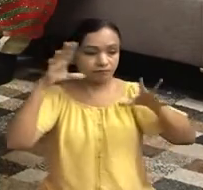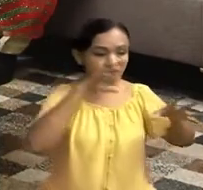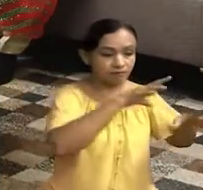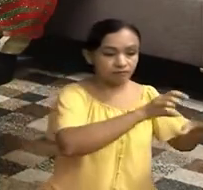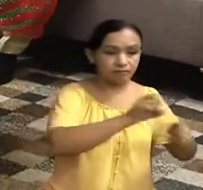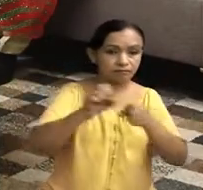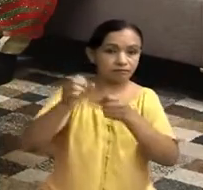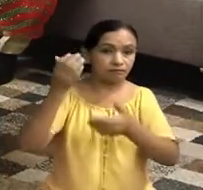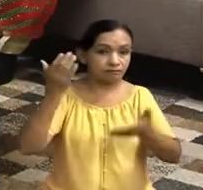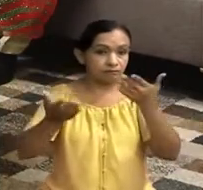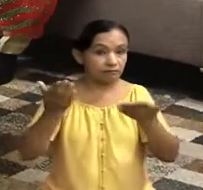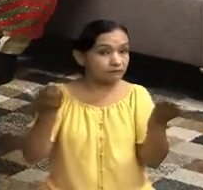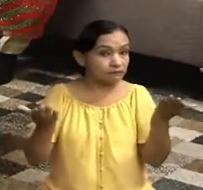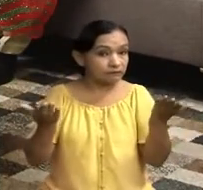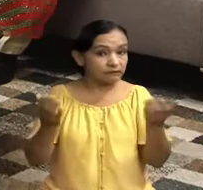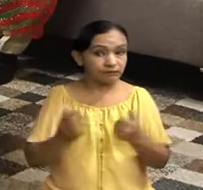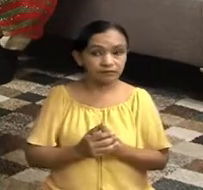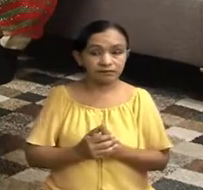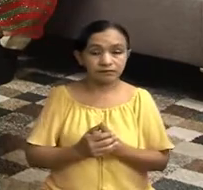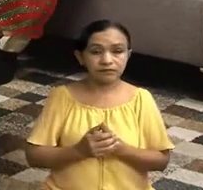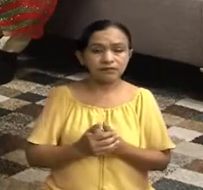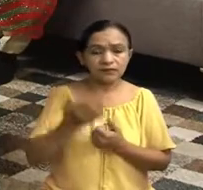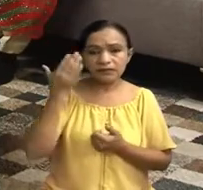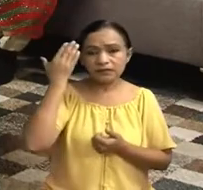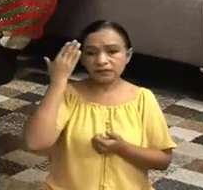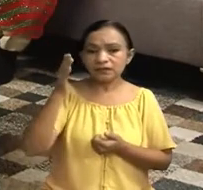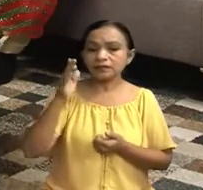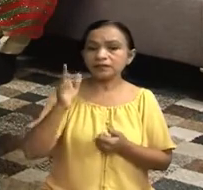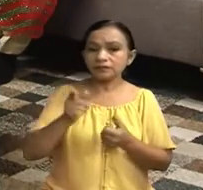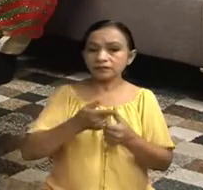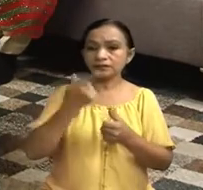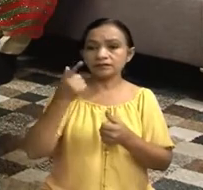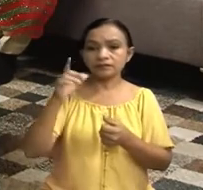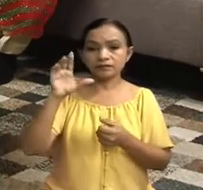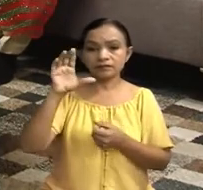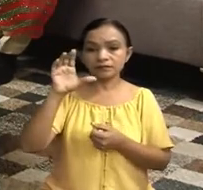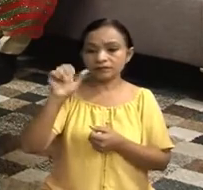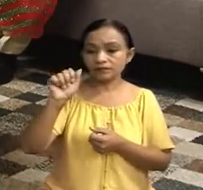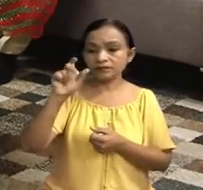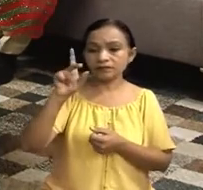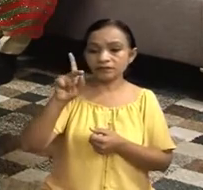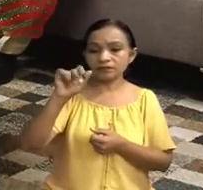primero, vos sabes que la crisis del capitalismo a partir